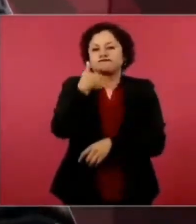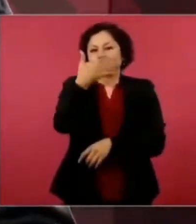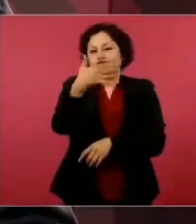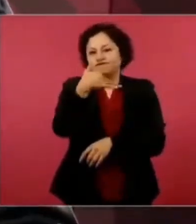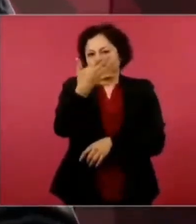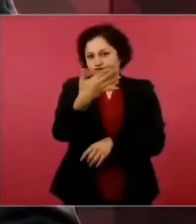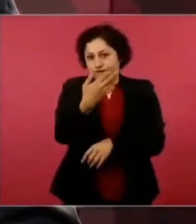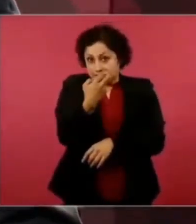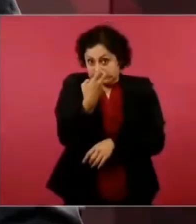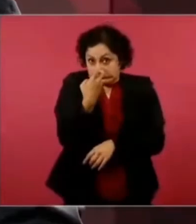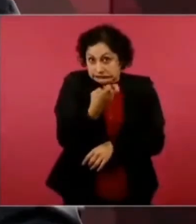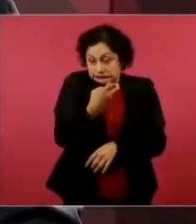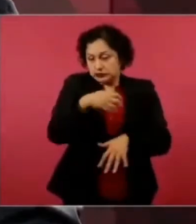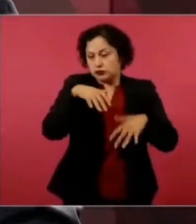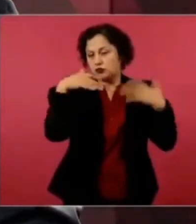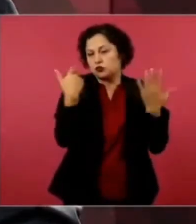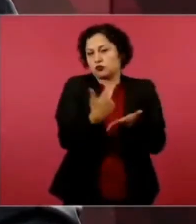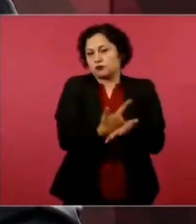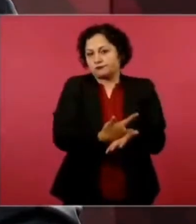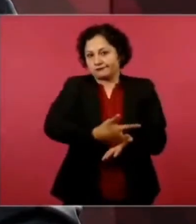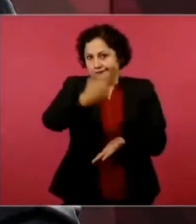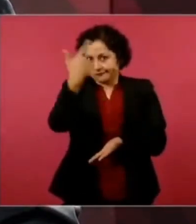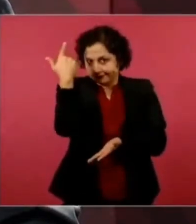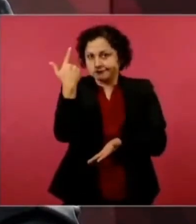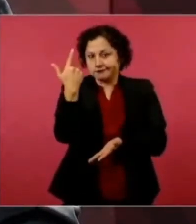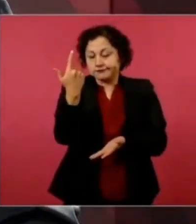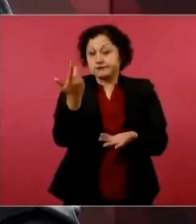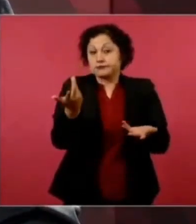Entonces, de